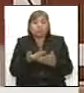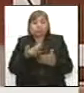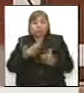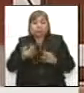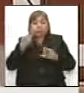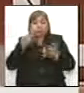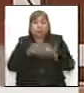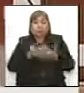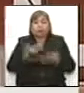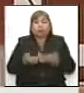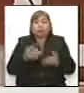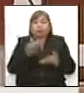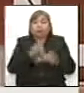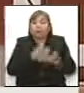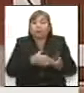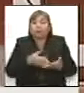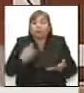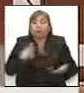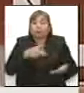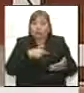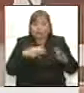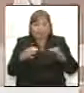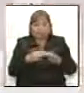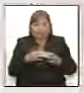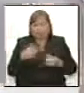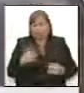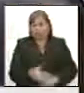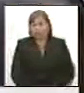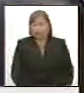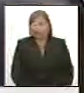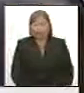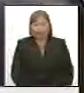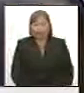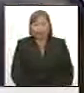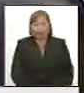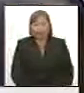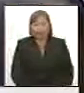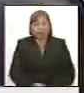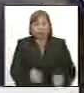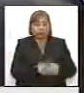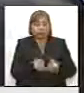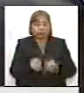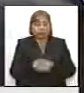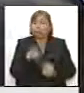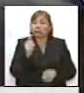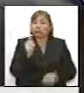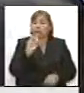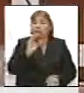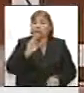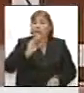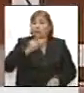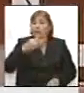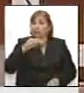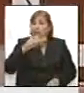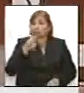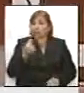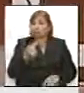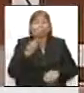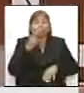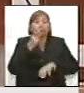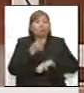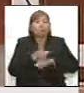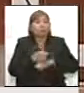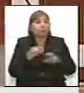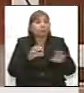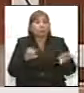de oficio por parte de nuestra comisión. En tanto, al congresista Acuña Núñez se le acusa de presuntamente